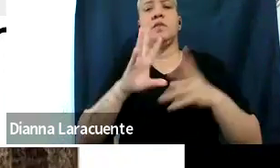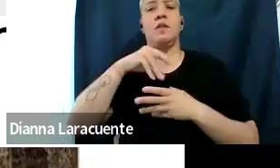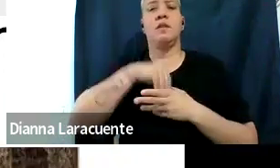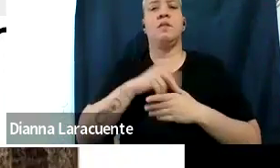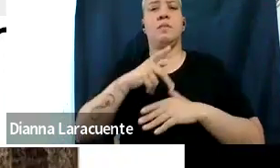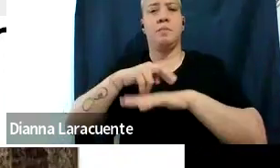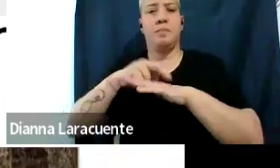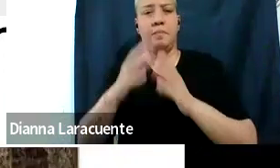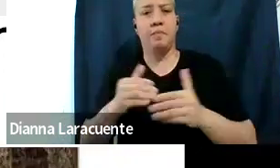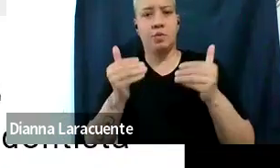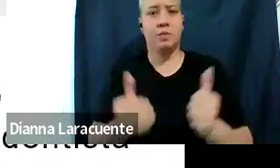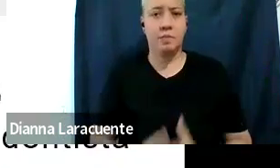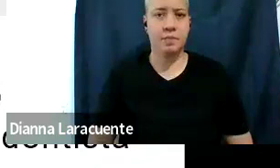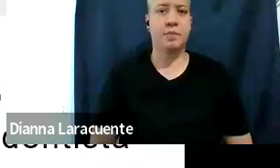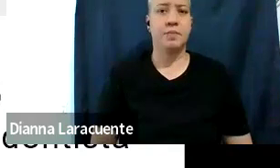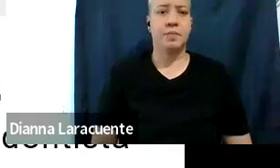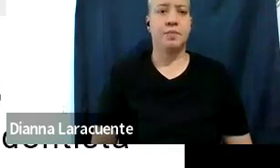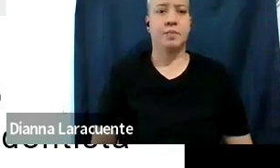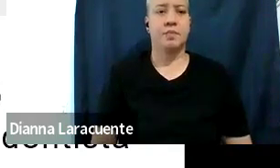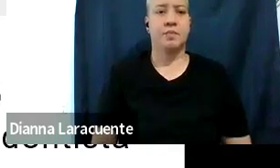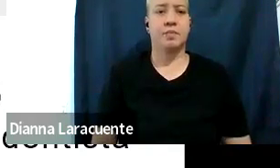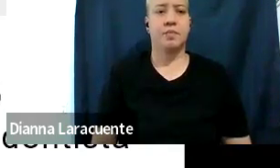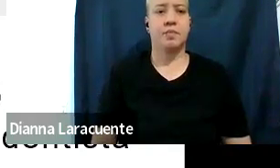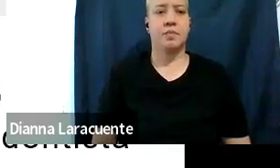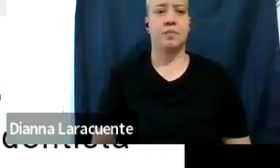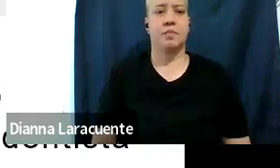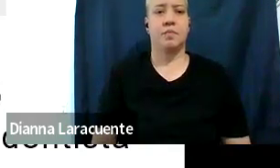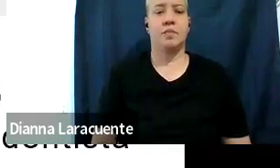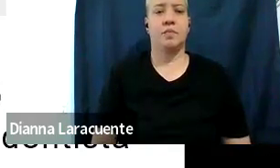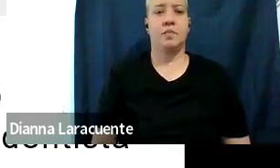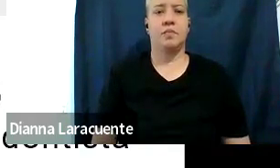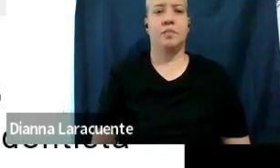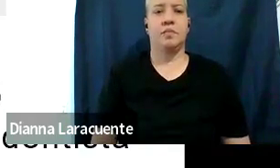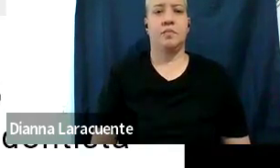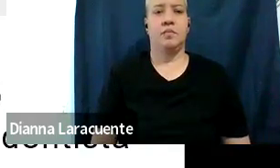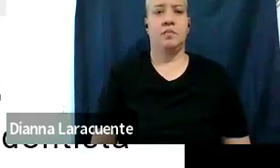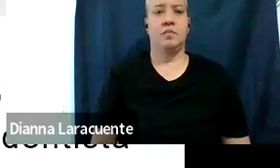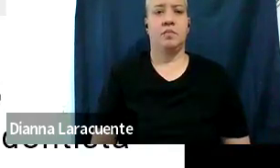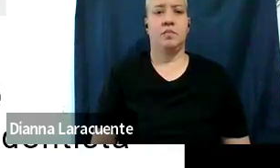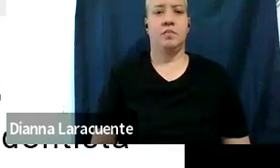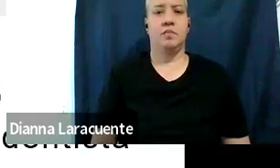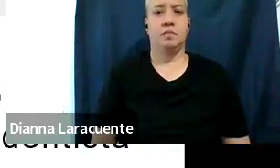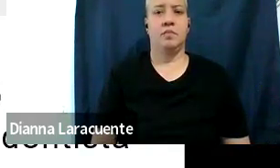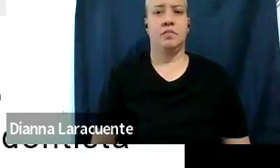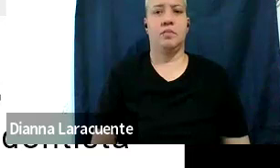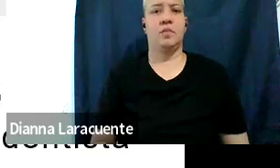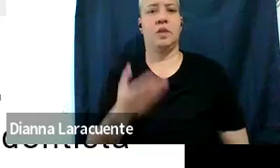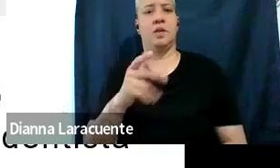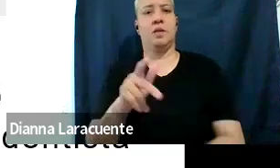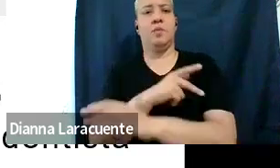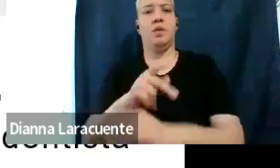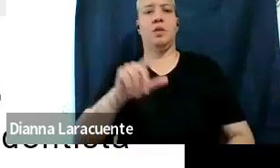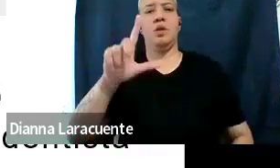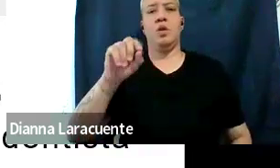Sigue para el frente. Miren, aquí estaba la poeta Lola